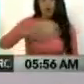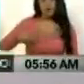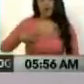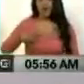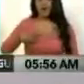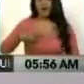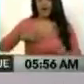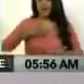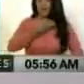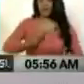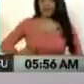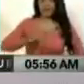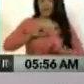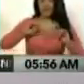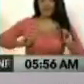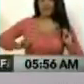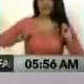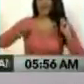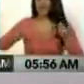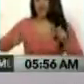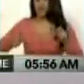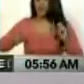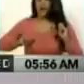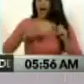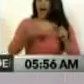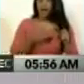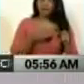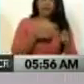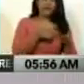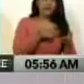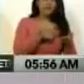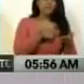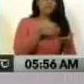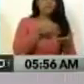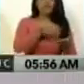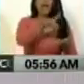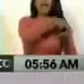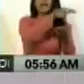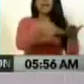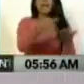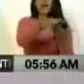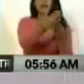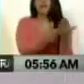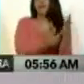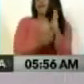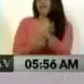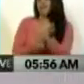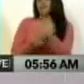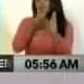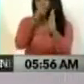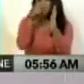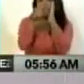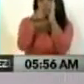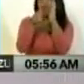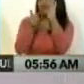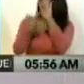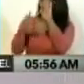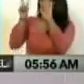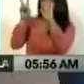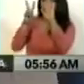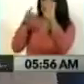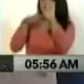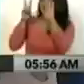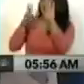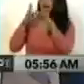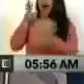de entregar la presidencia de los Estados Unidos, proceda a derogar el decreto infame que declara a Venezuela